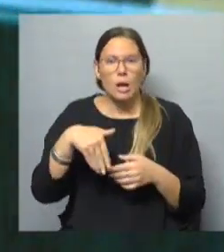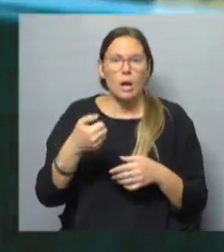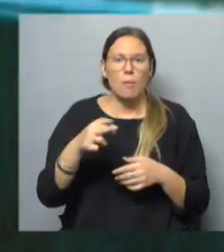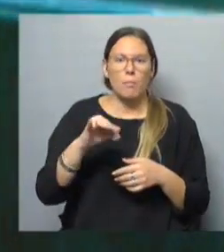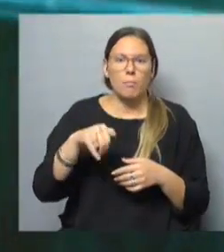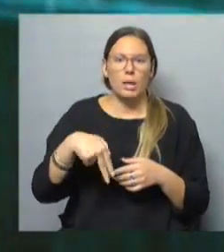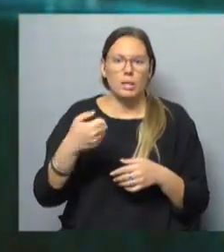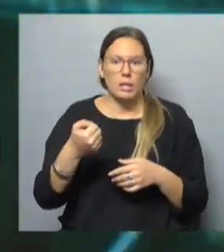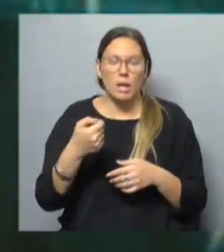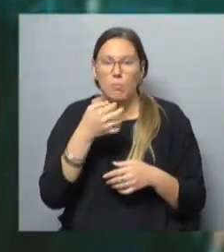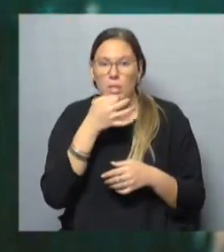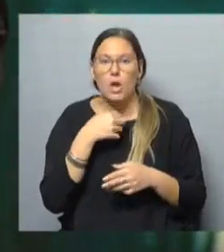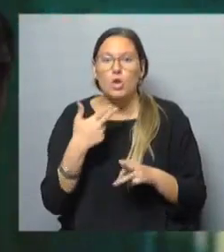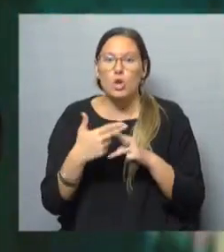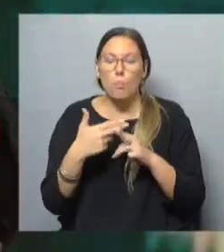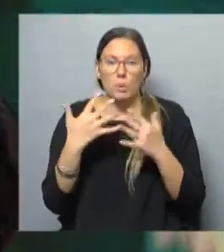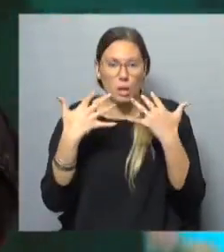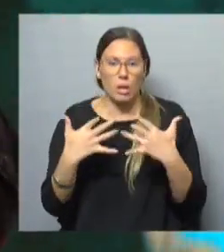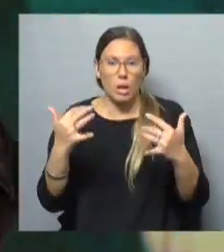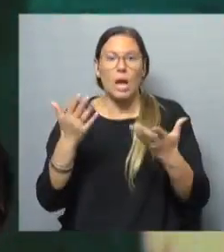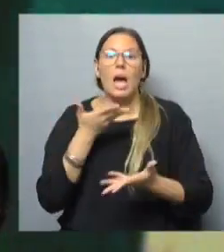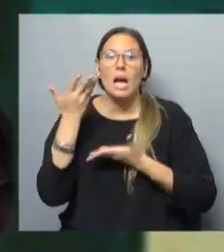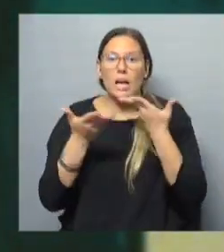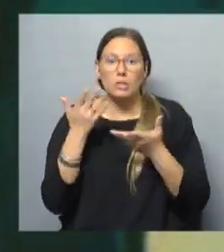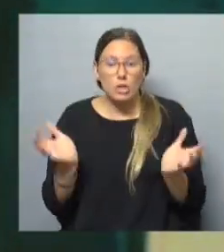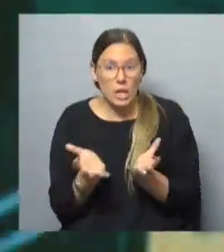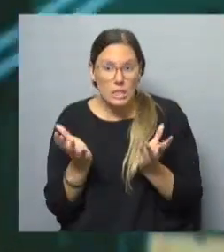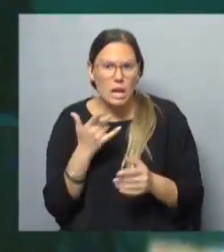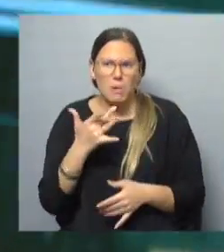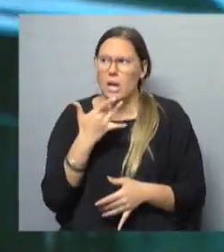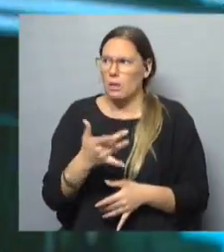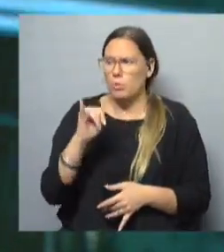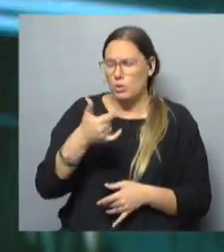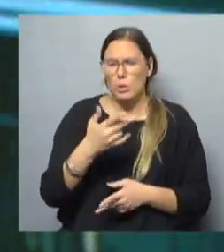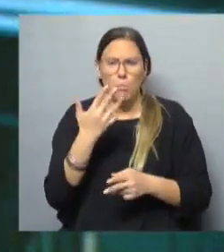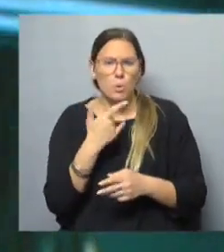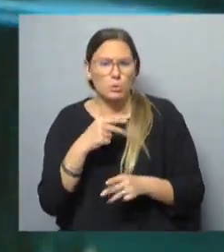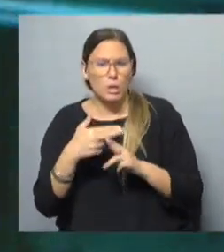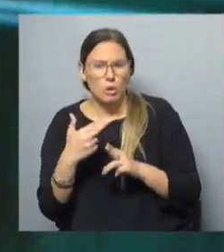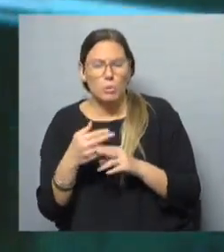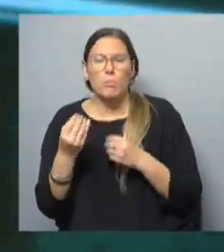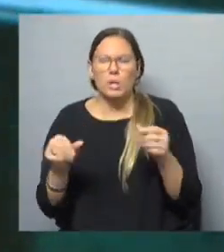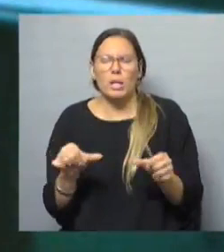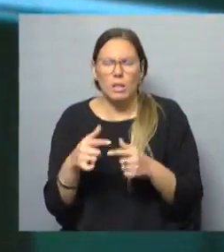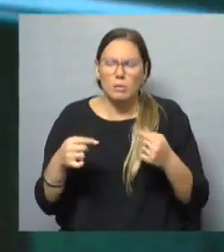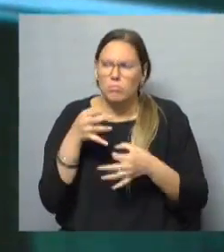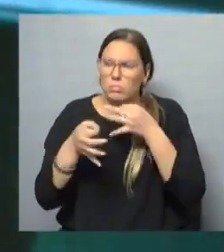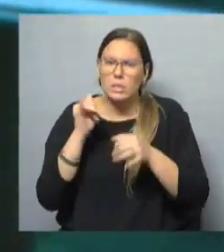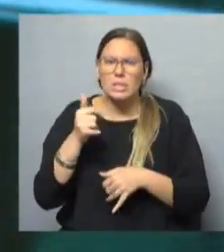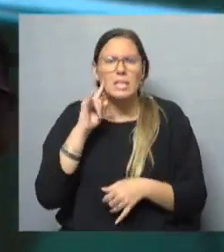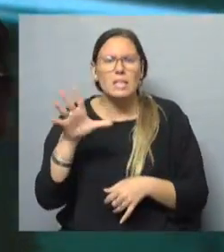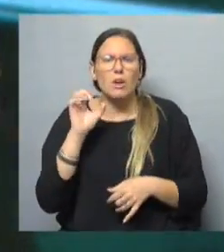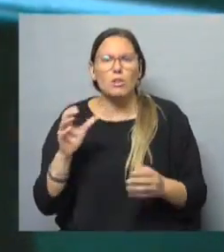la genialidad, me dijo, tengo el nombre del espectáculo, Canciones Encendidas, ¿qué te parece? Me parece alucinante. Y me dijo, porque hacemos, qué sé yo, dije, ¿te